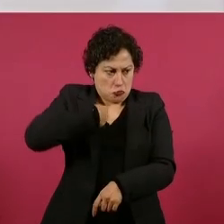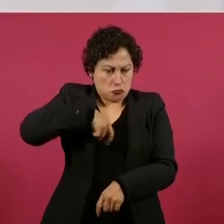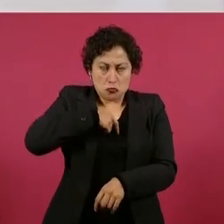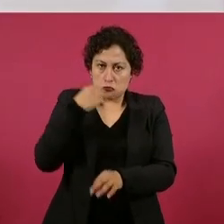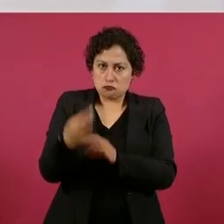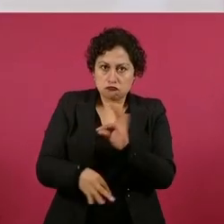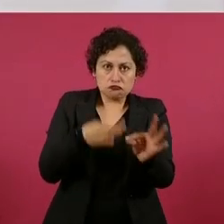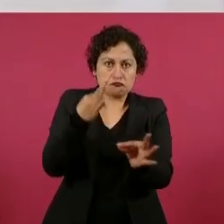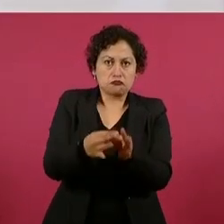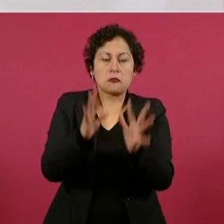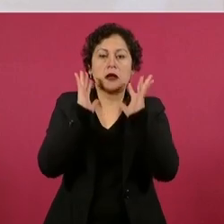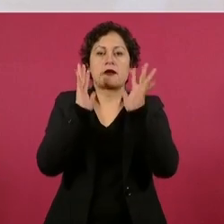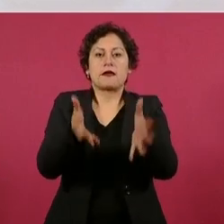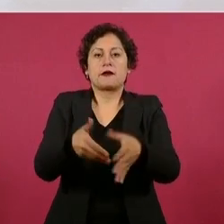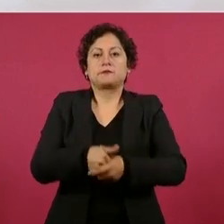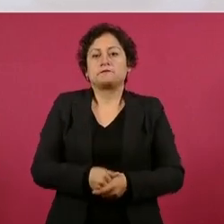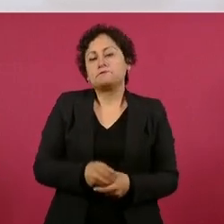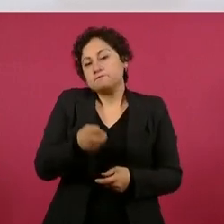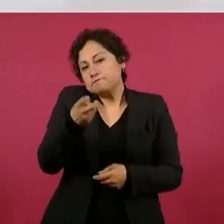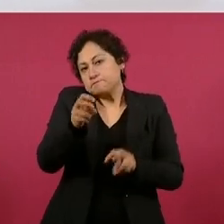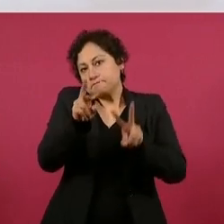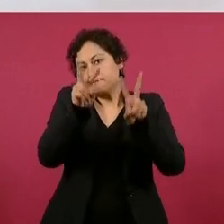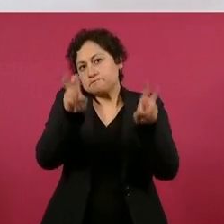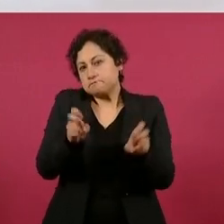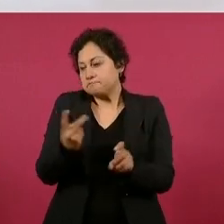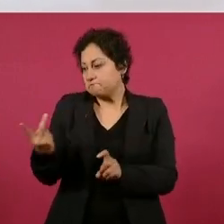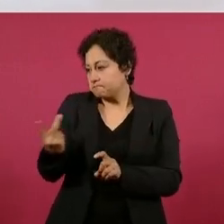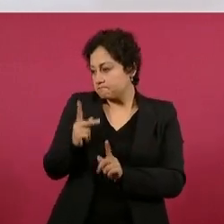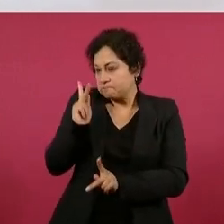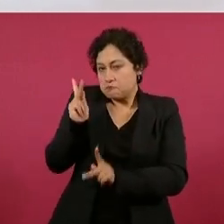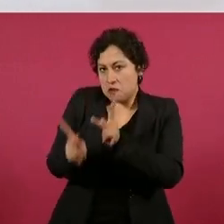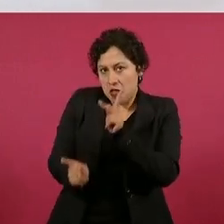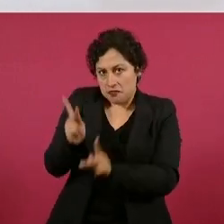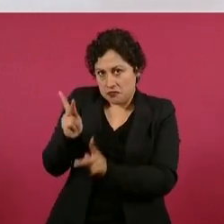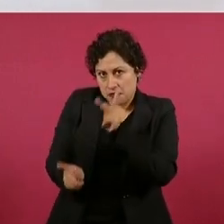Entonces, hablamos de eso.